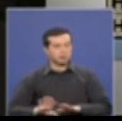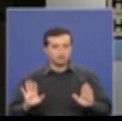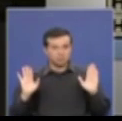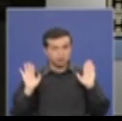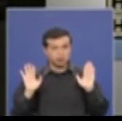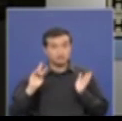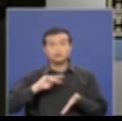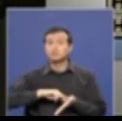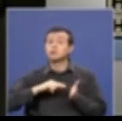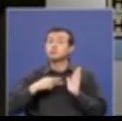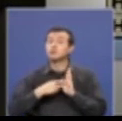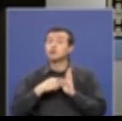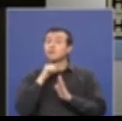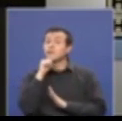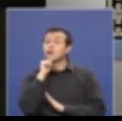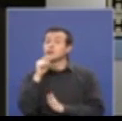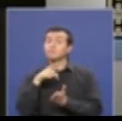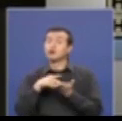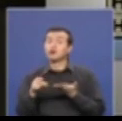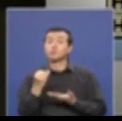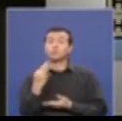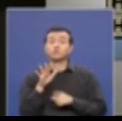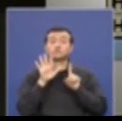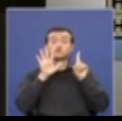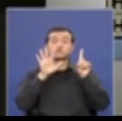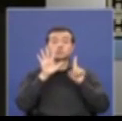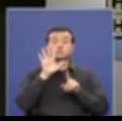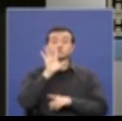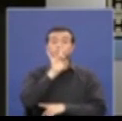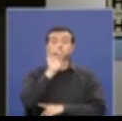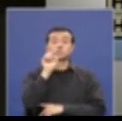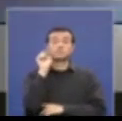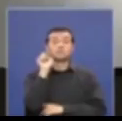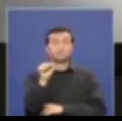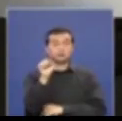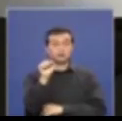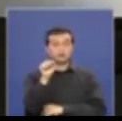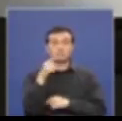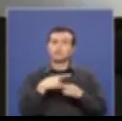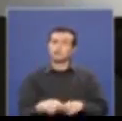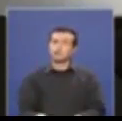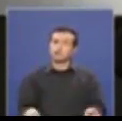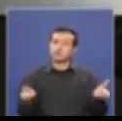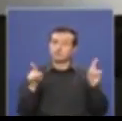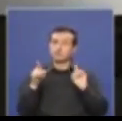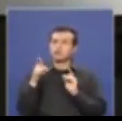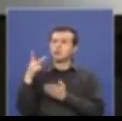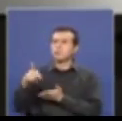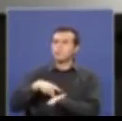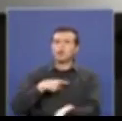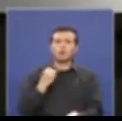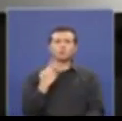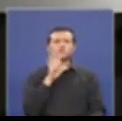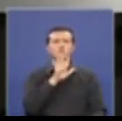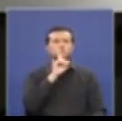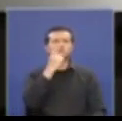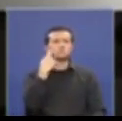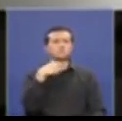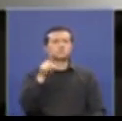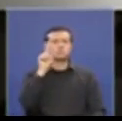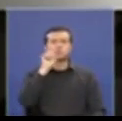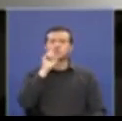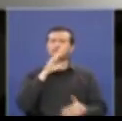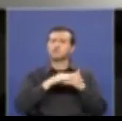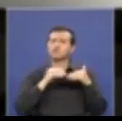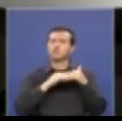39.120.000 dólares, quedando un saldo pendiente de 6.080.000. En cambio, se cobraron más de 51 millones de dólares